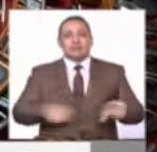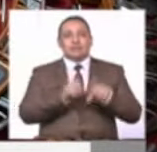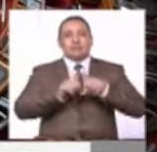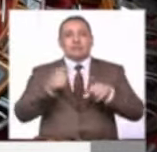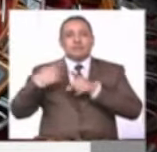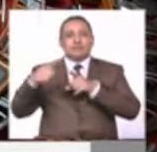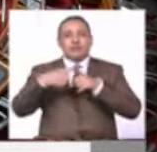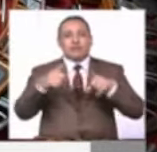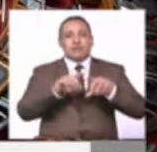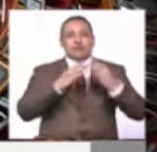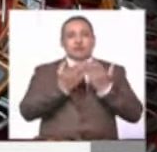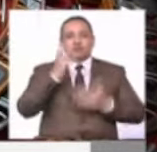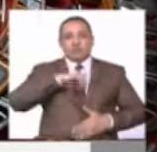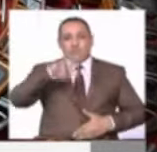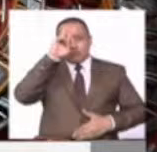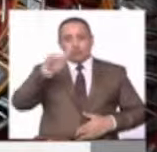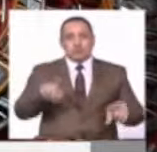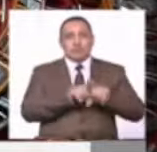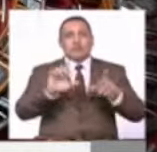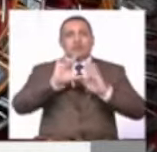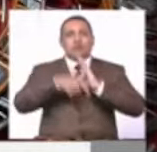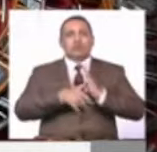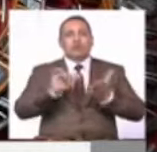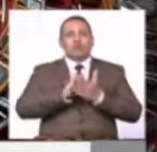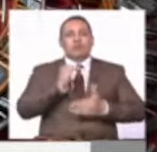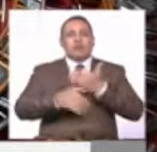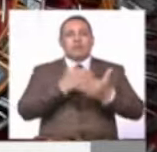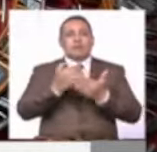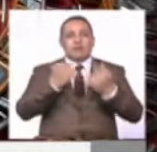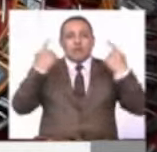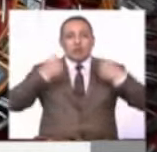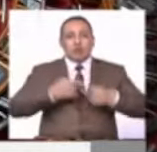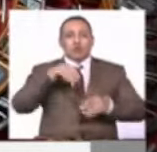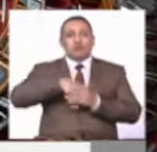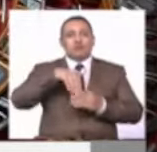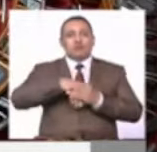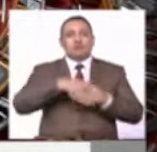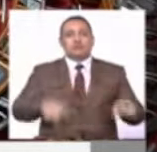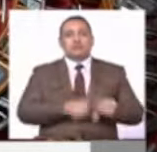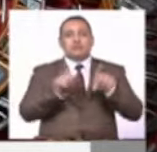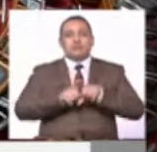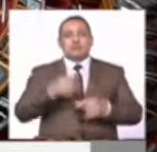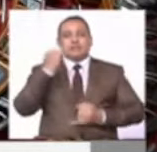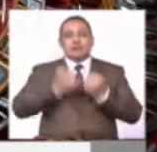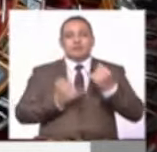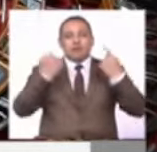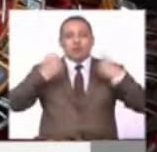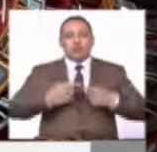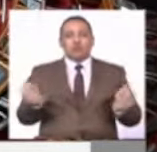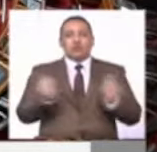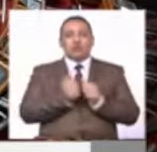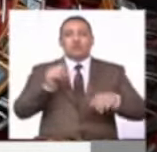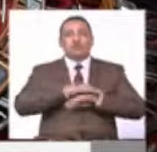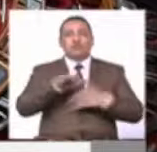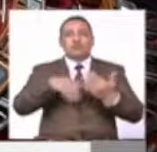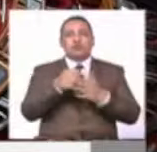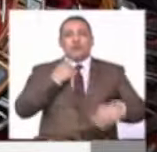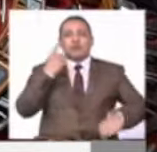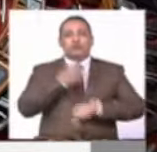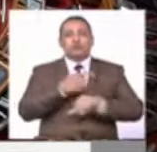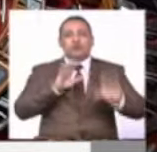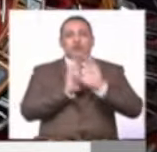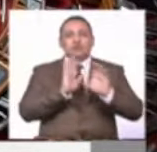congresistas de la república para luego llevar llegar a una votación y conclusión con respecto a la denuncia